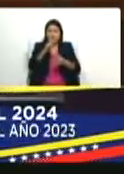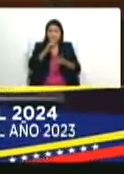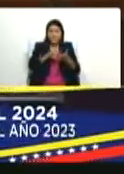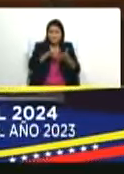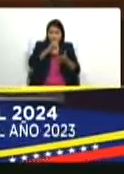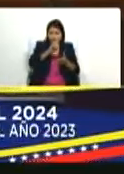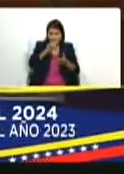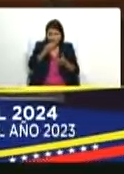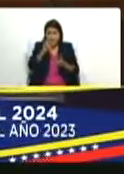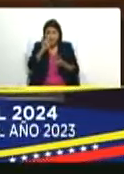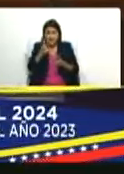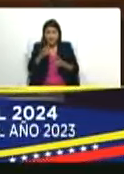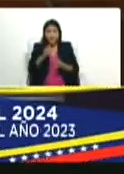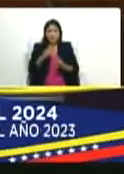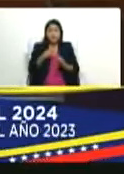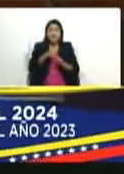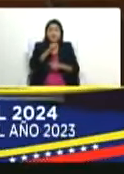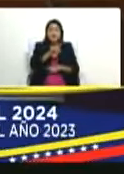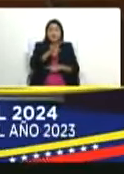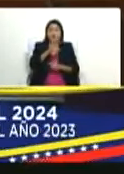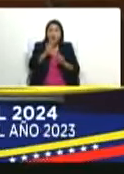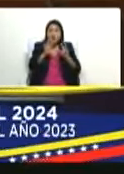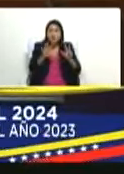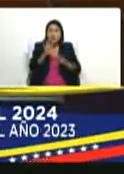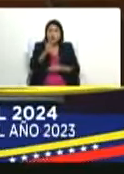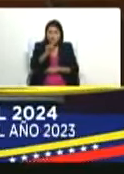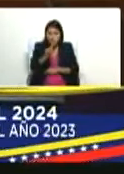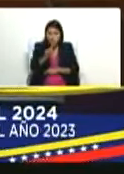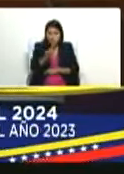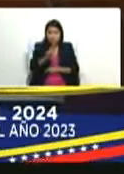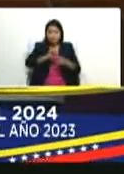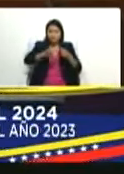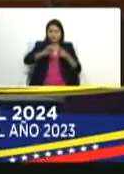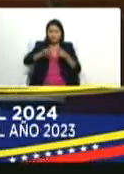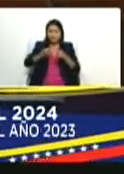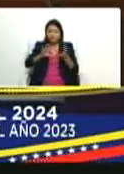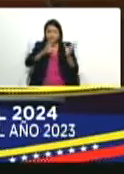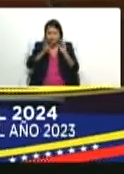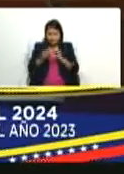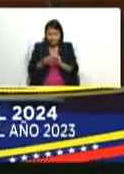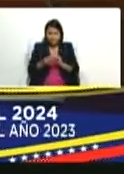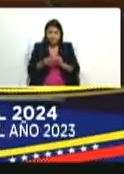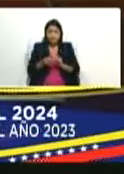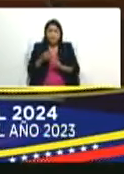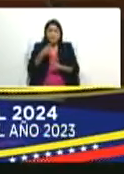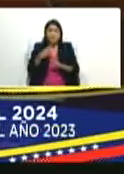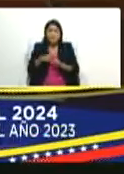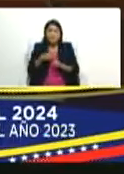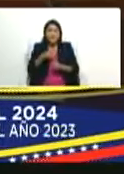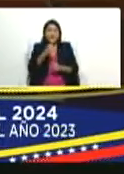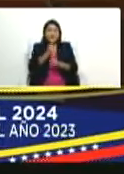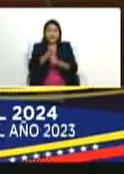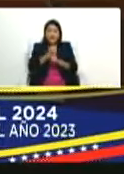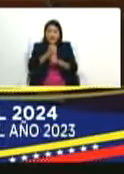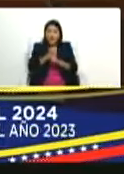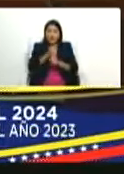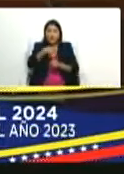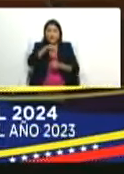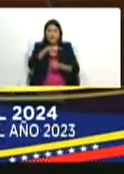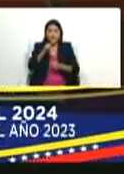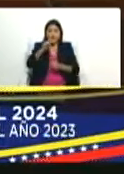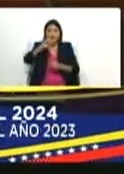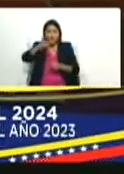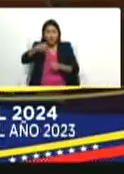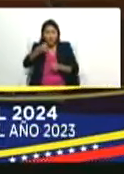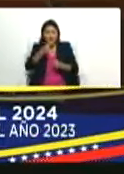y se dictaron 181 actos conclusivos. Ahora bien, en relación a la gestión de los órganos del Poder Judicial, gracias al